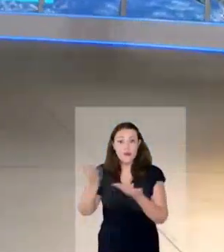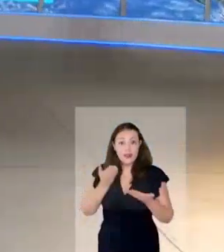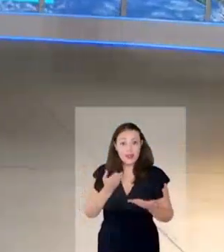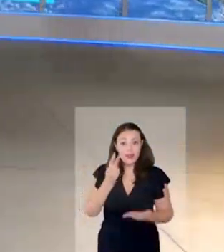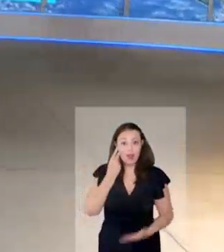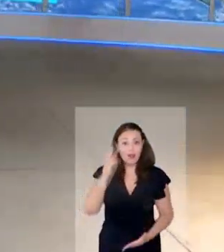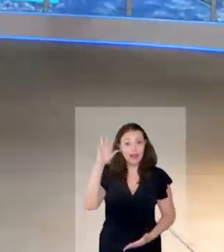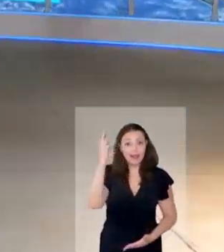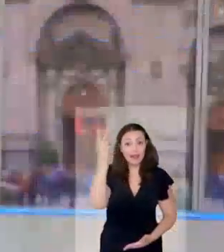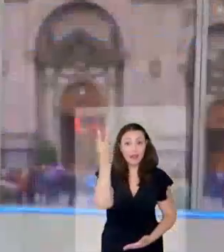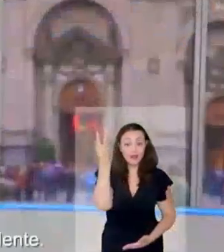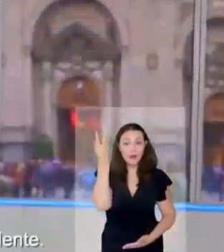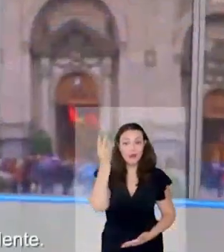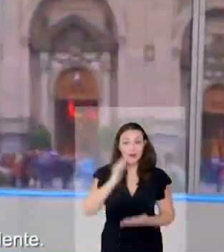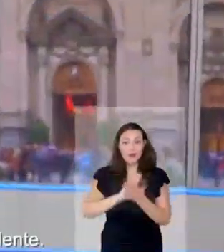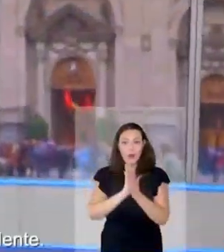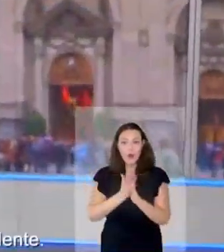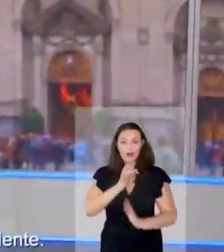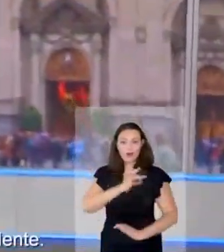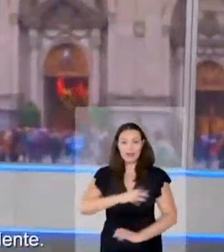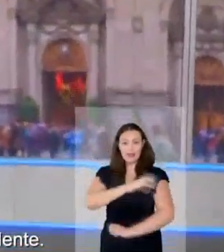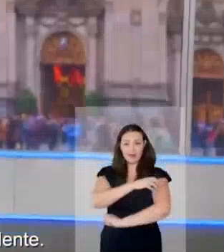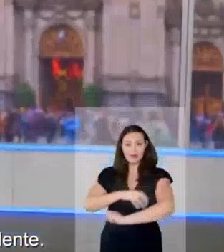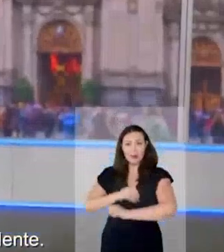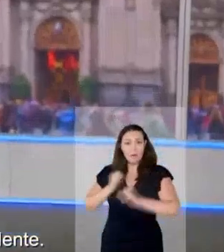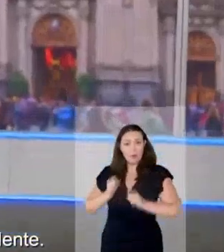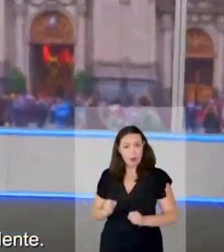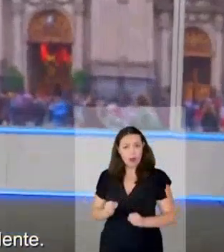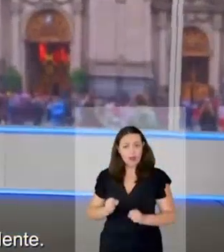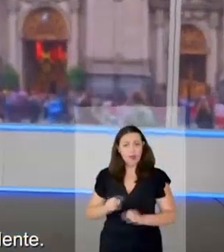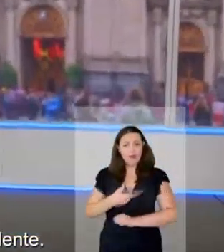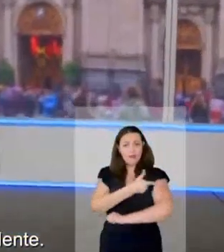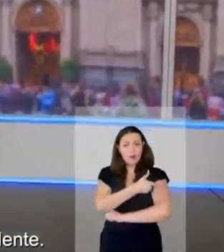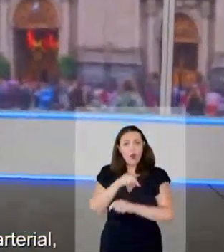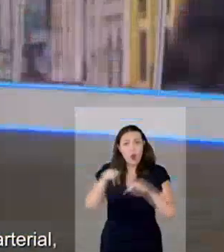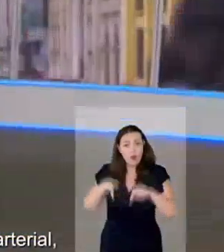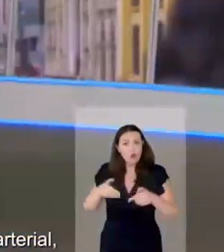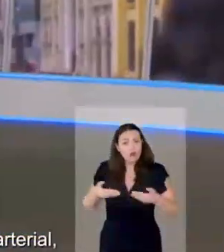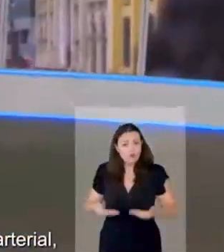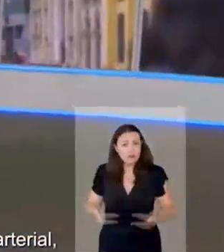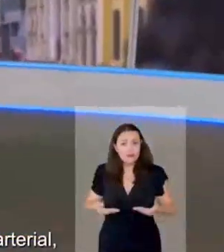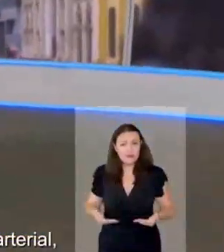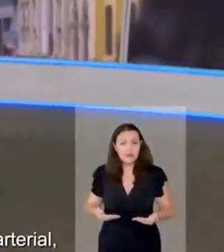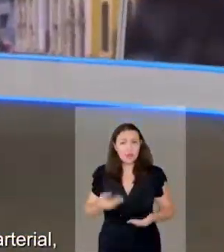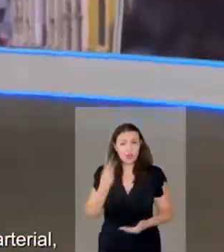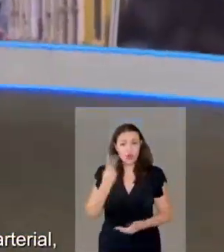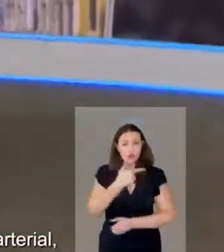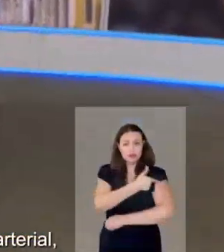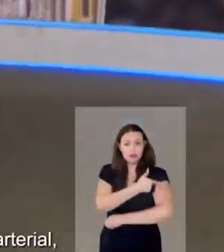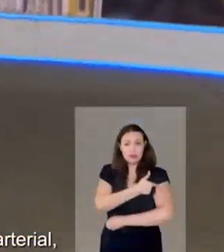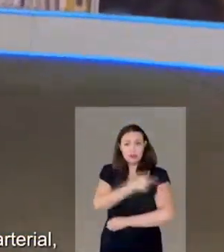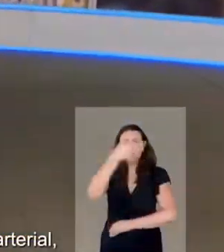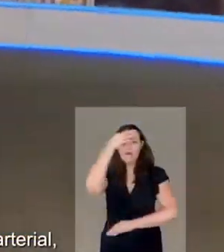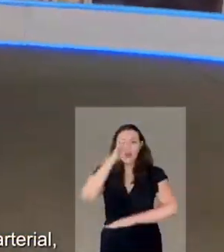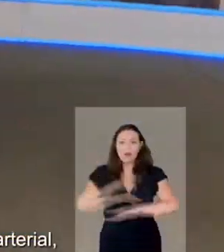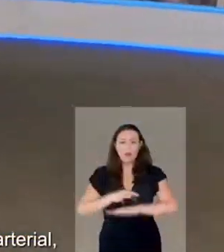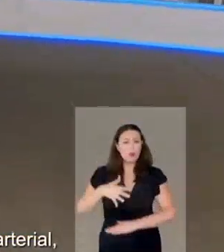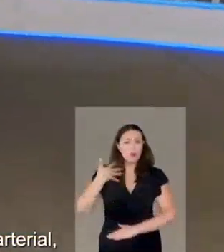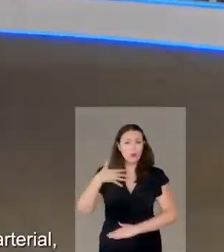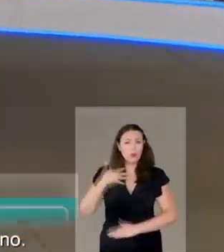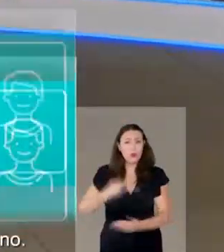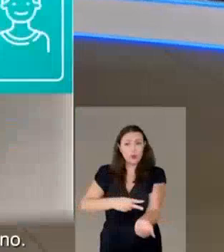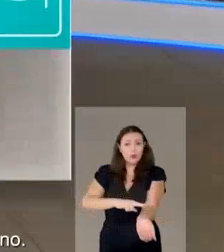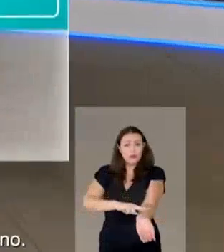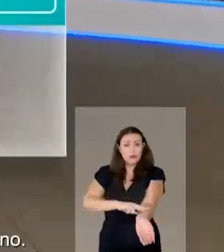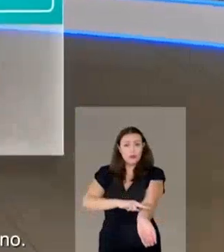Bienvenidos. Veamos el tiempo. En todo Chile ya es tiempo de vacunarse hoy con Bivalente. Si tienes alguna enfermedad crónica como hipertensión